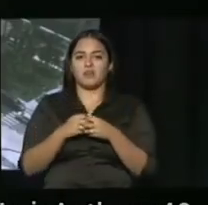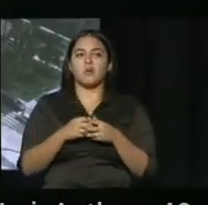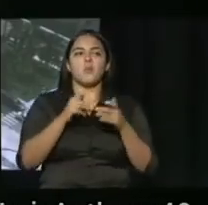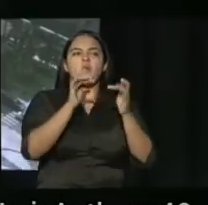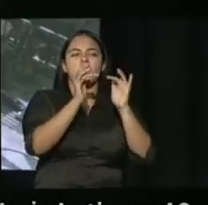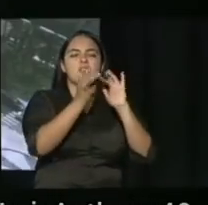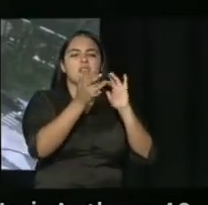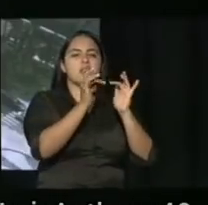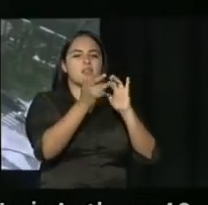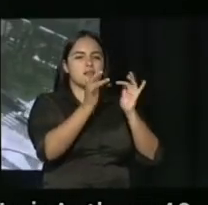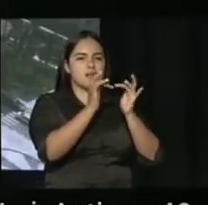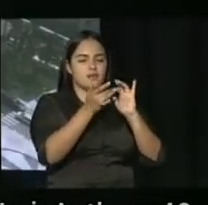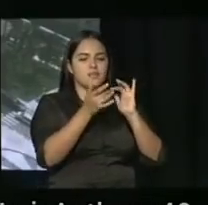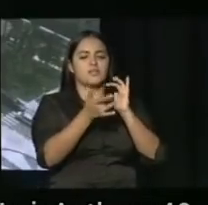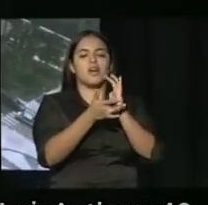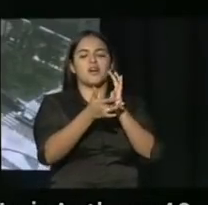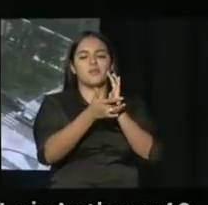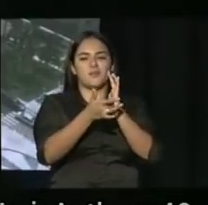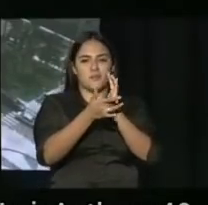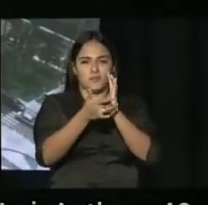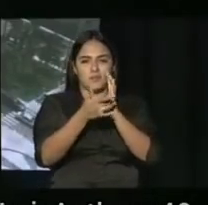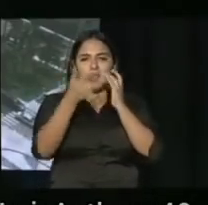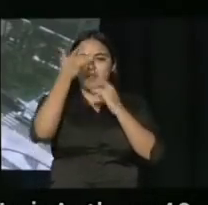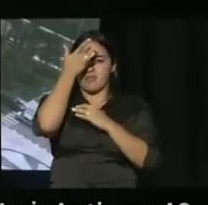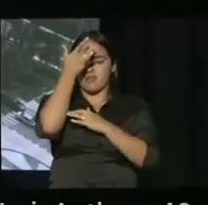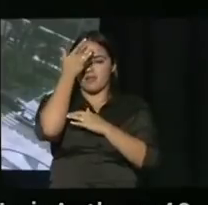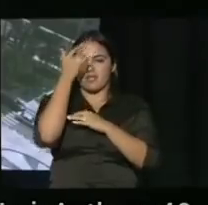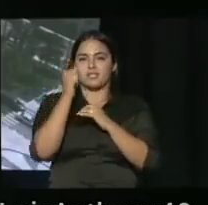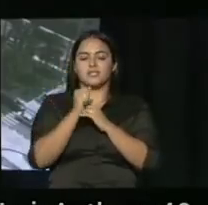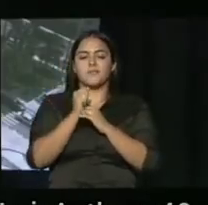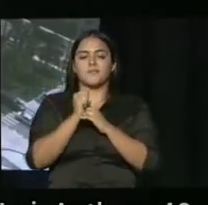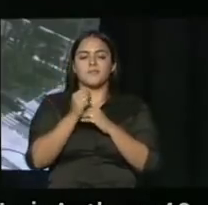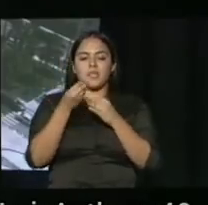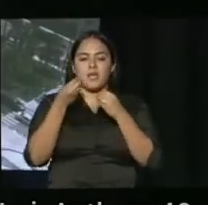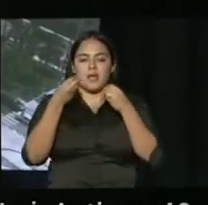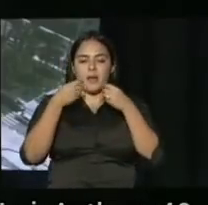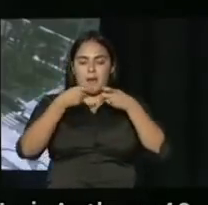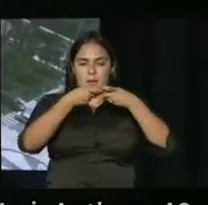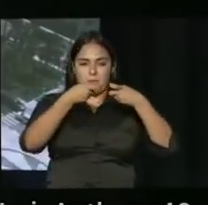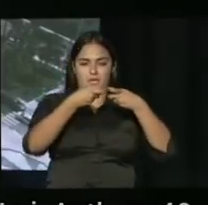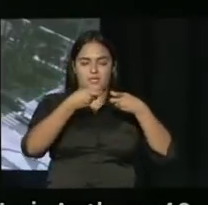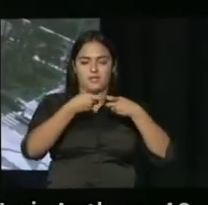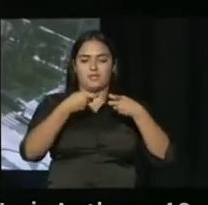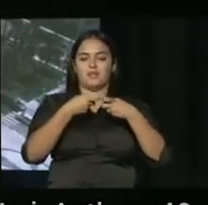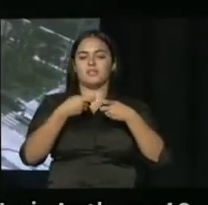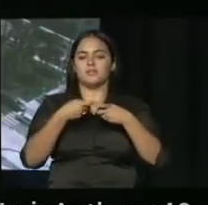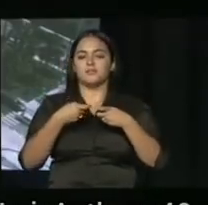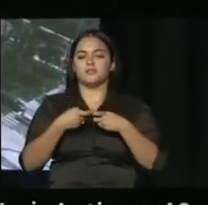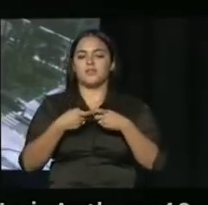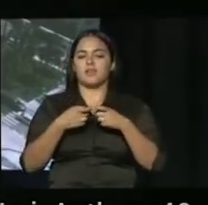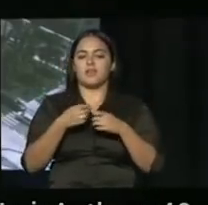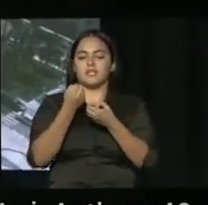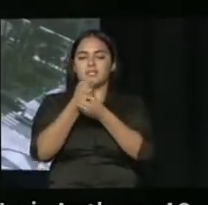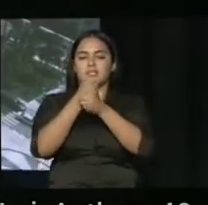robótica, la inteligencia artificial, el mercado de apuestas electrónicas y la ciberseguridad.